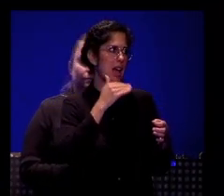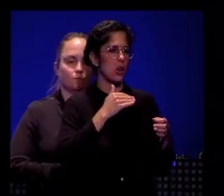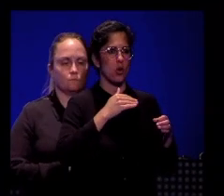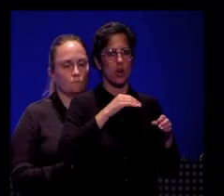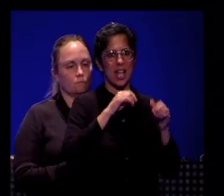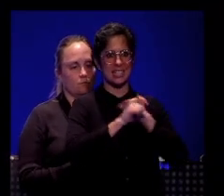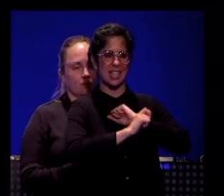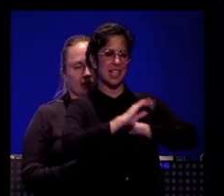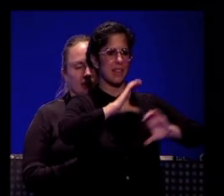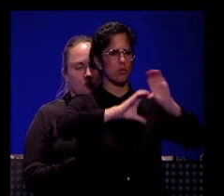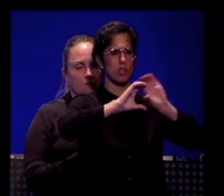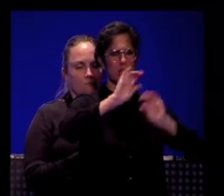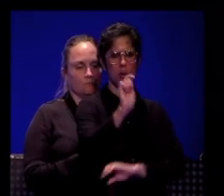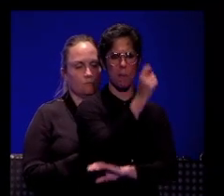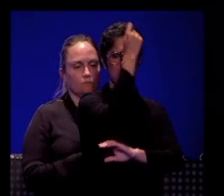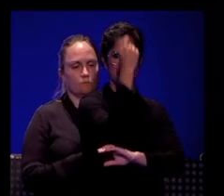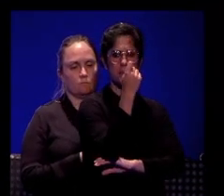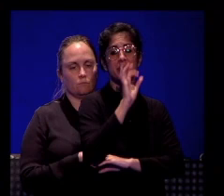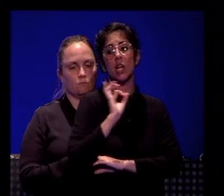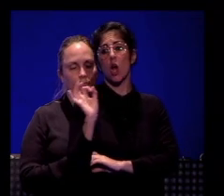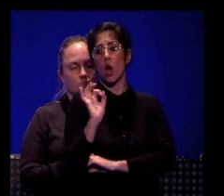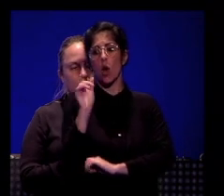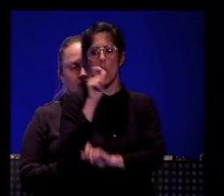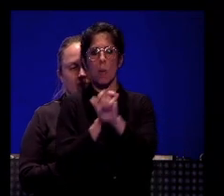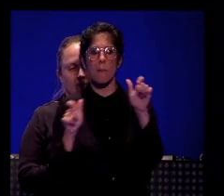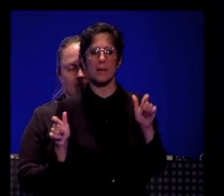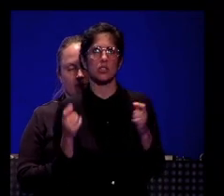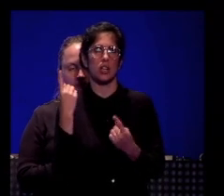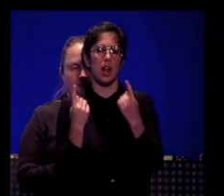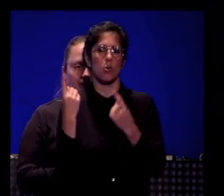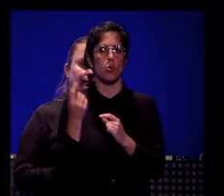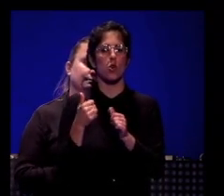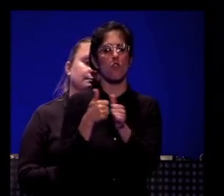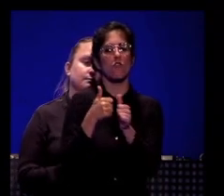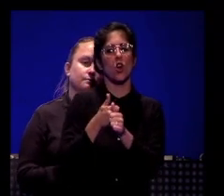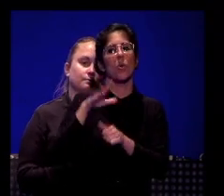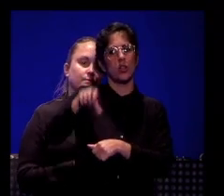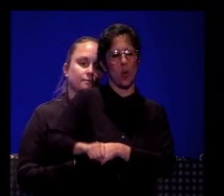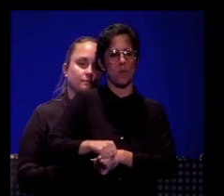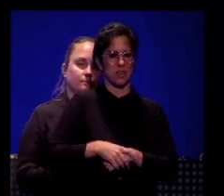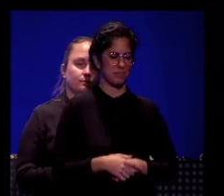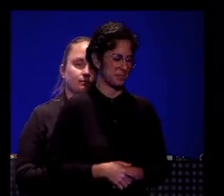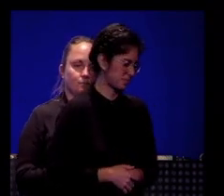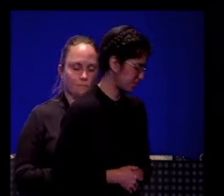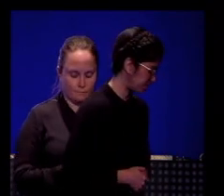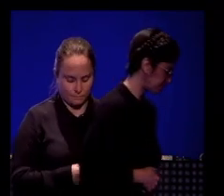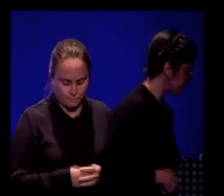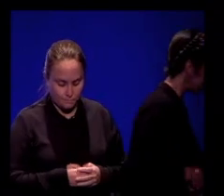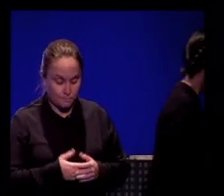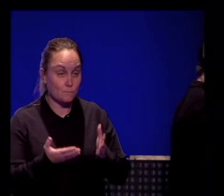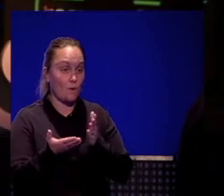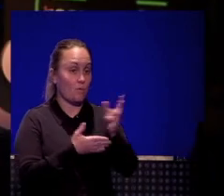o alguien se ha aprovechado y ha comprado un par de followers aquí y lo vale otra de las opciones malas que tenemos más